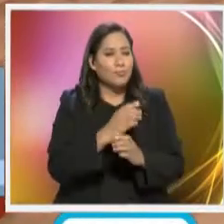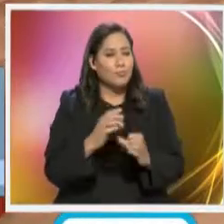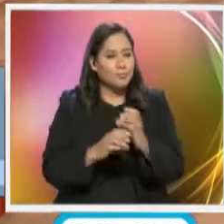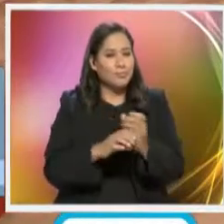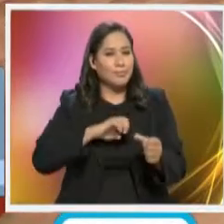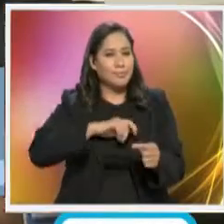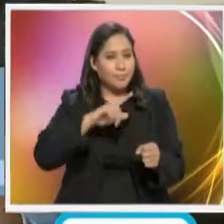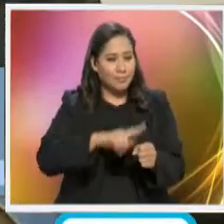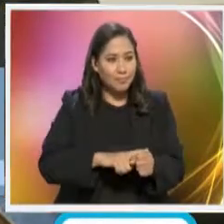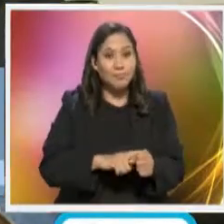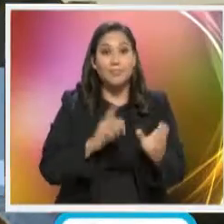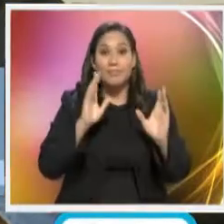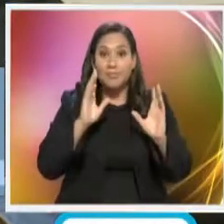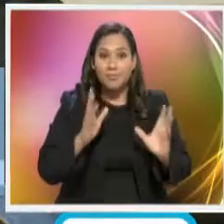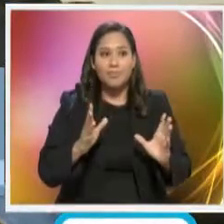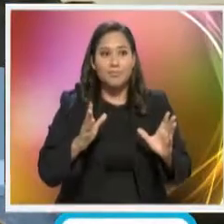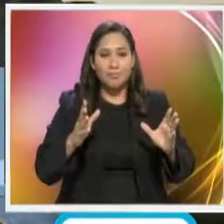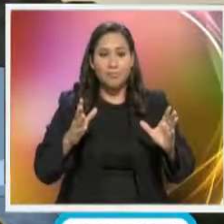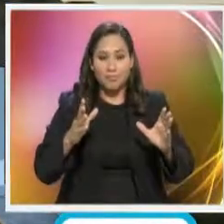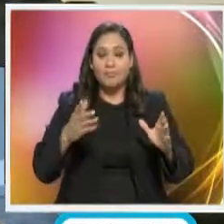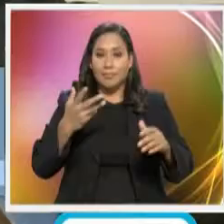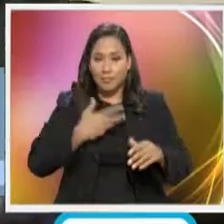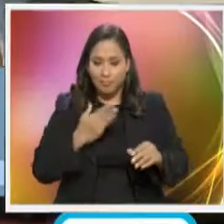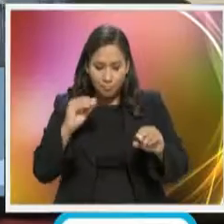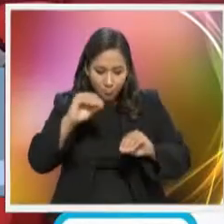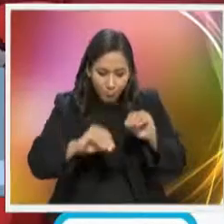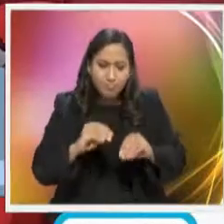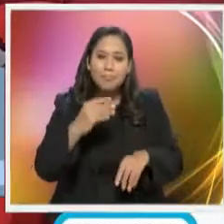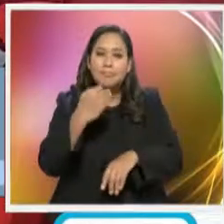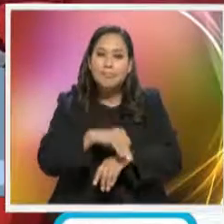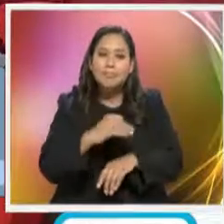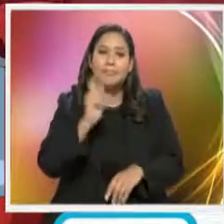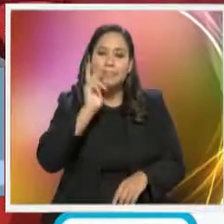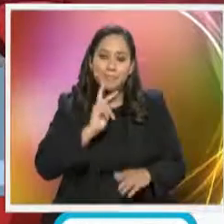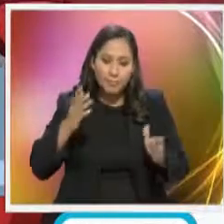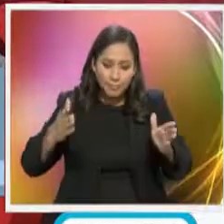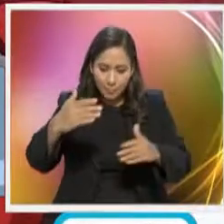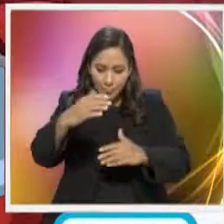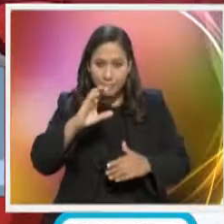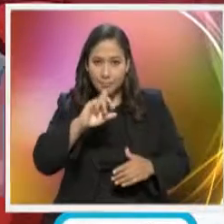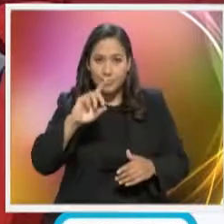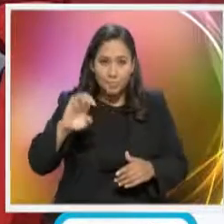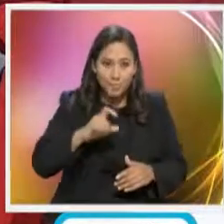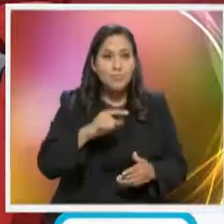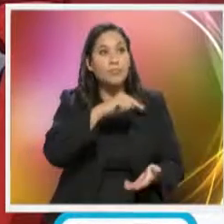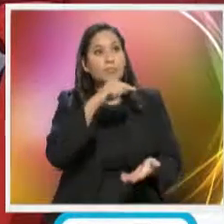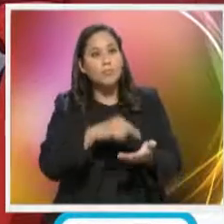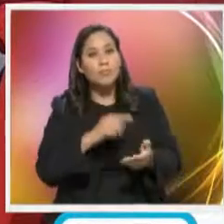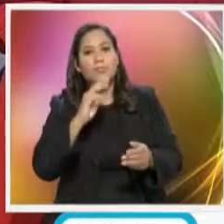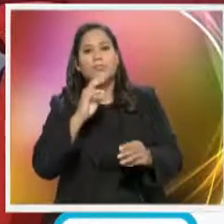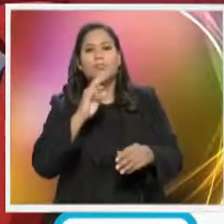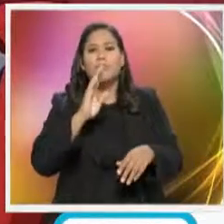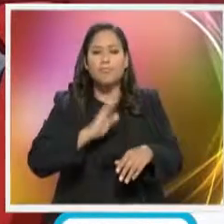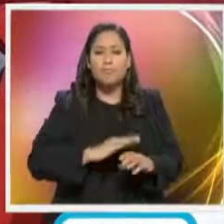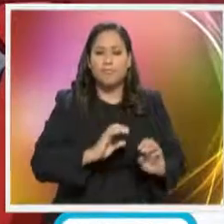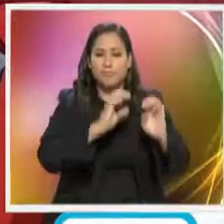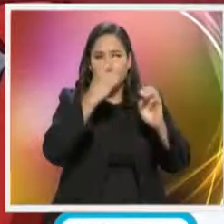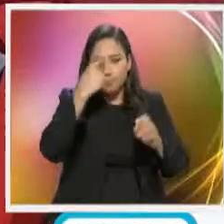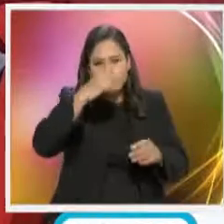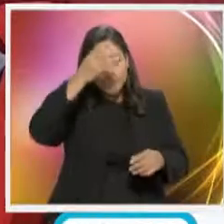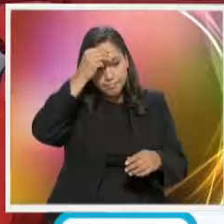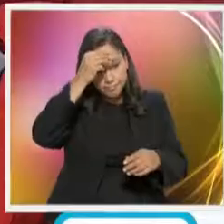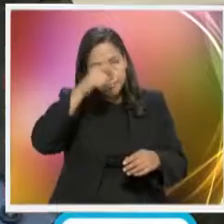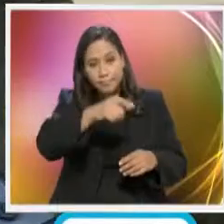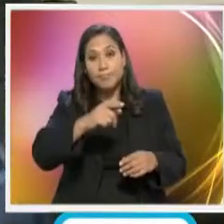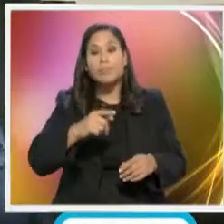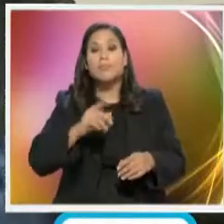especiales, contamos con la gran maqueta de la Ciudad de México. Sí. Más instalaciones interactivas. La idea es permear de información